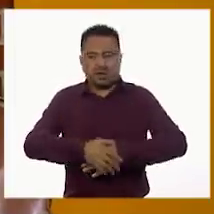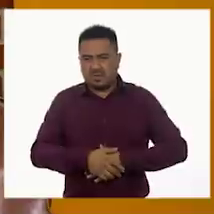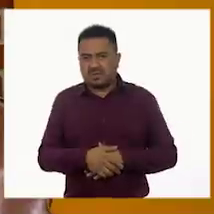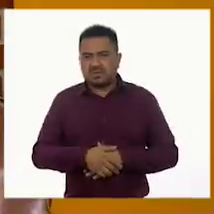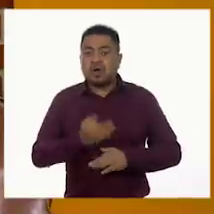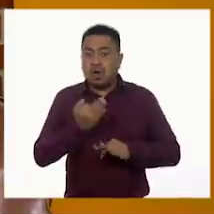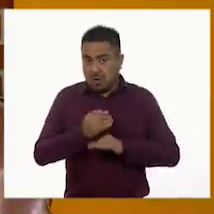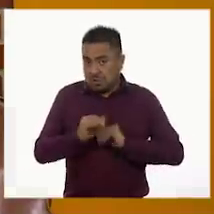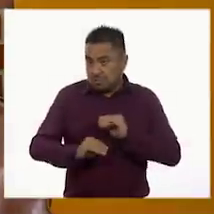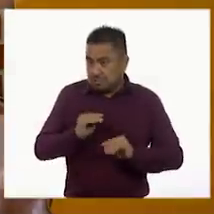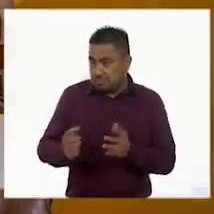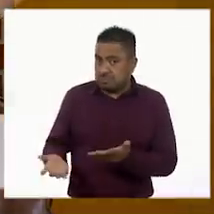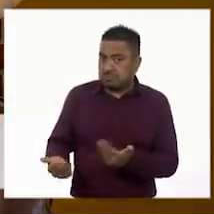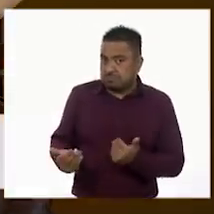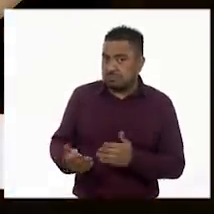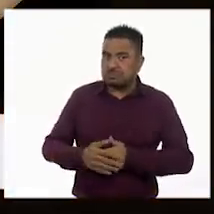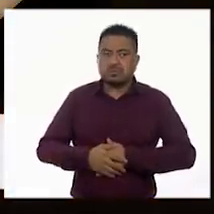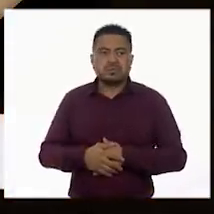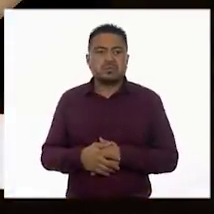¿Lo construimos?